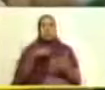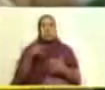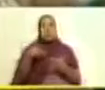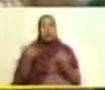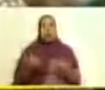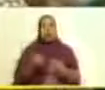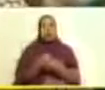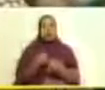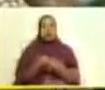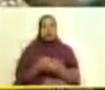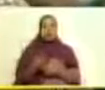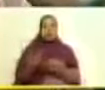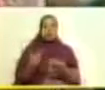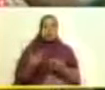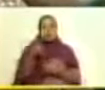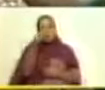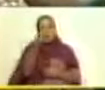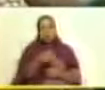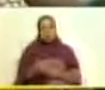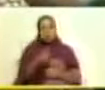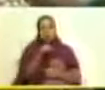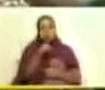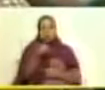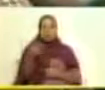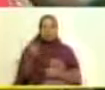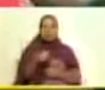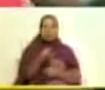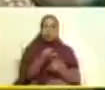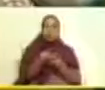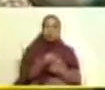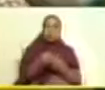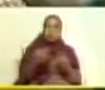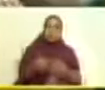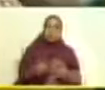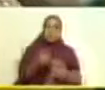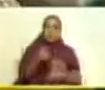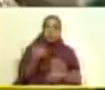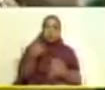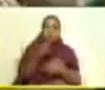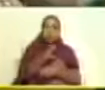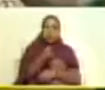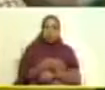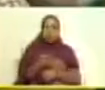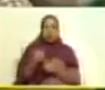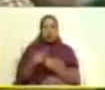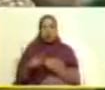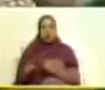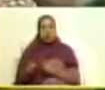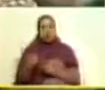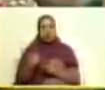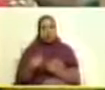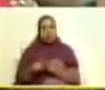concepción de los servicios públicos más ecológicos, las energías alternativas,